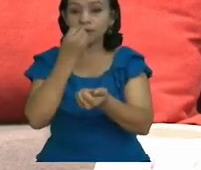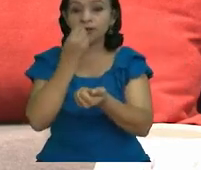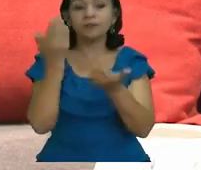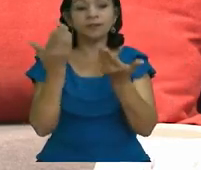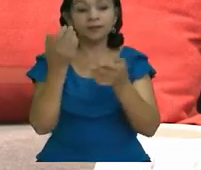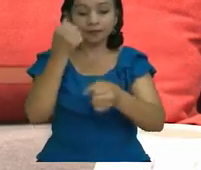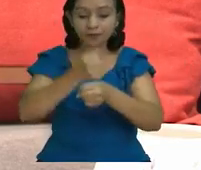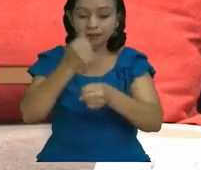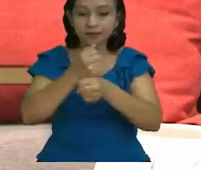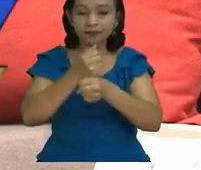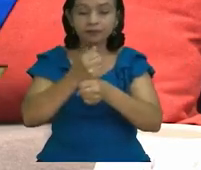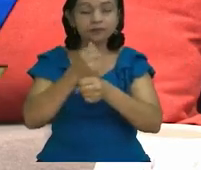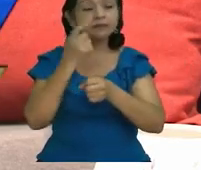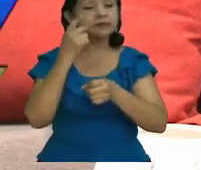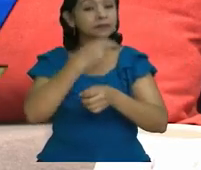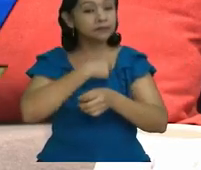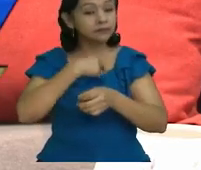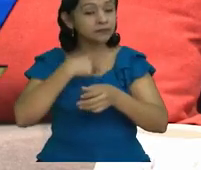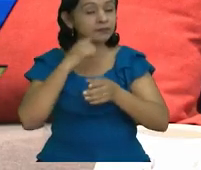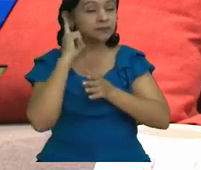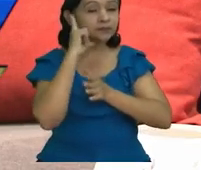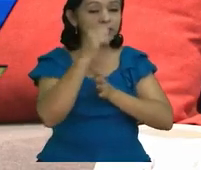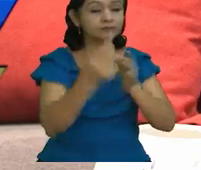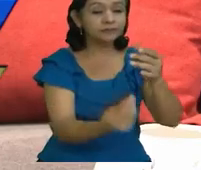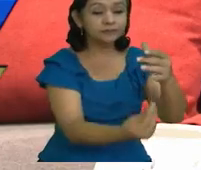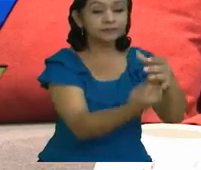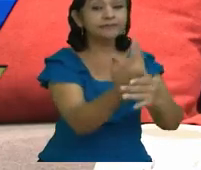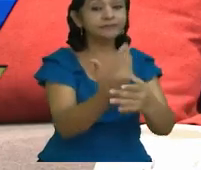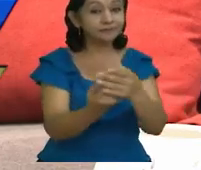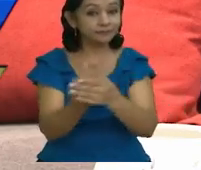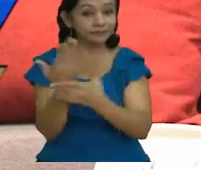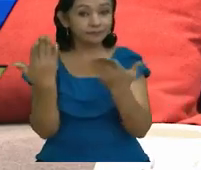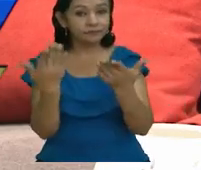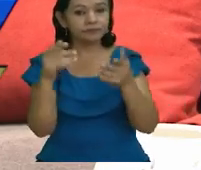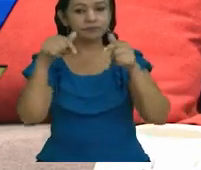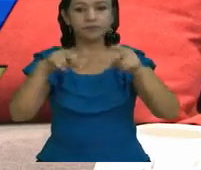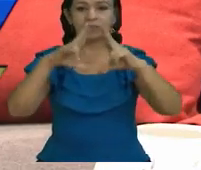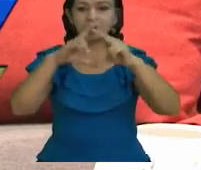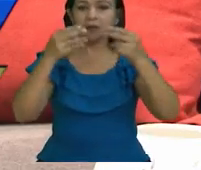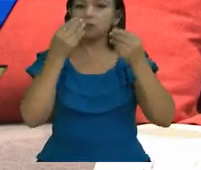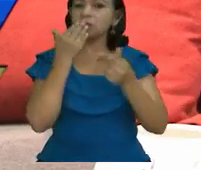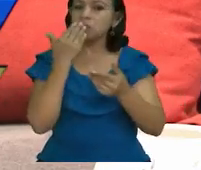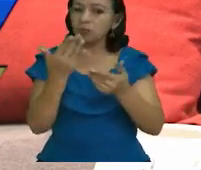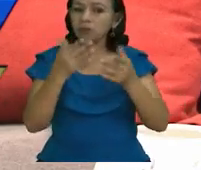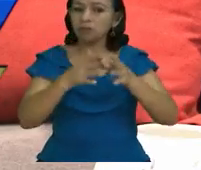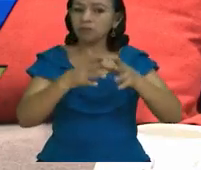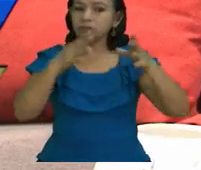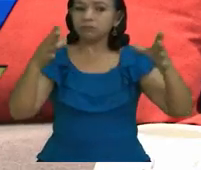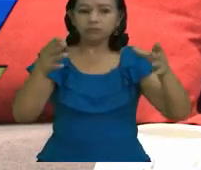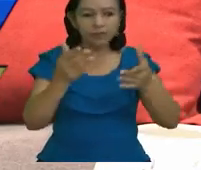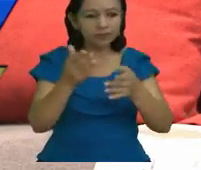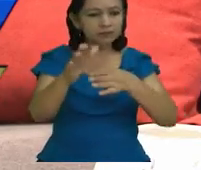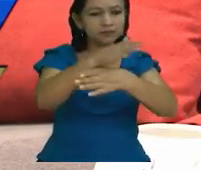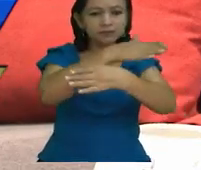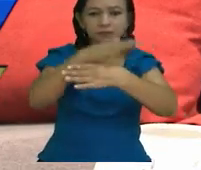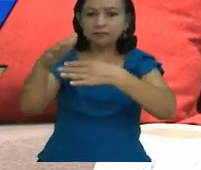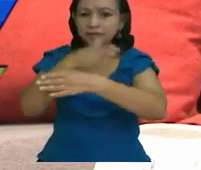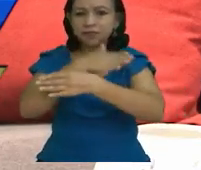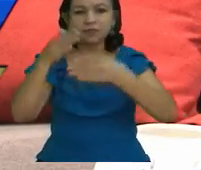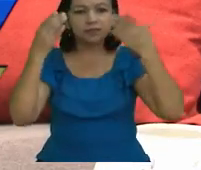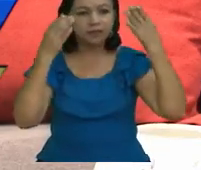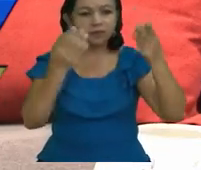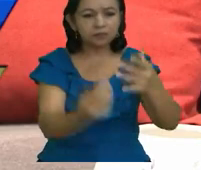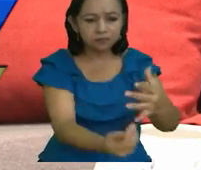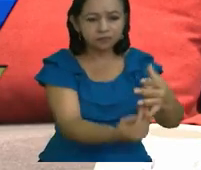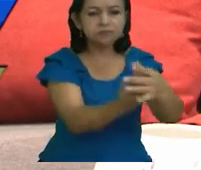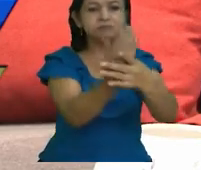campo. Y hemos tenido resultados muy significativos en cuanto al incremento de la producción, en cuanto a la diversificación